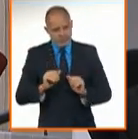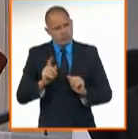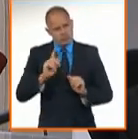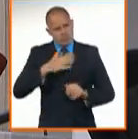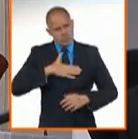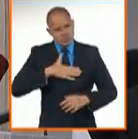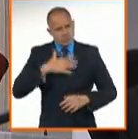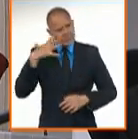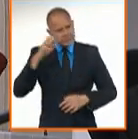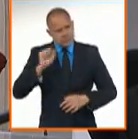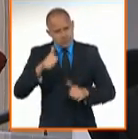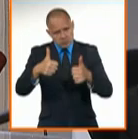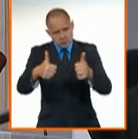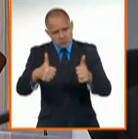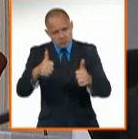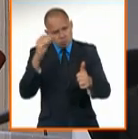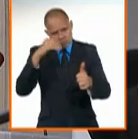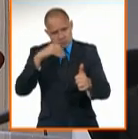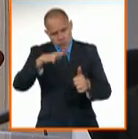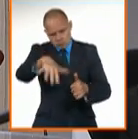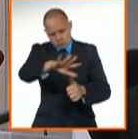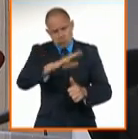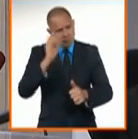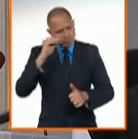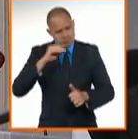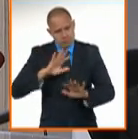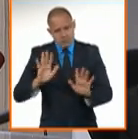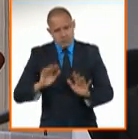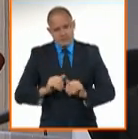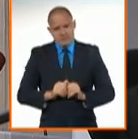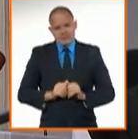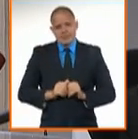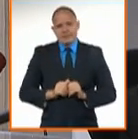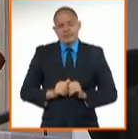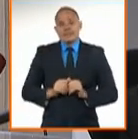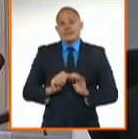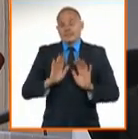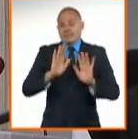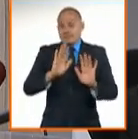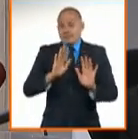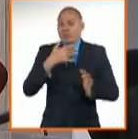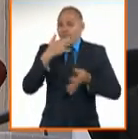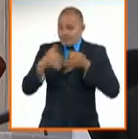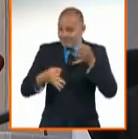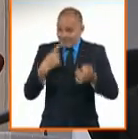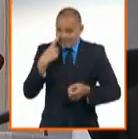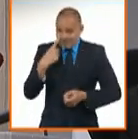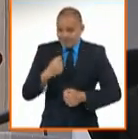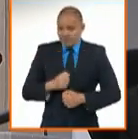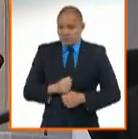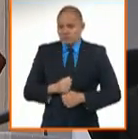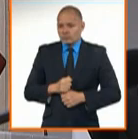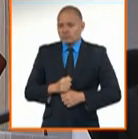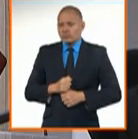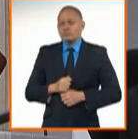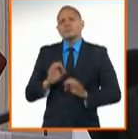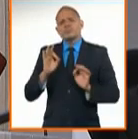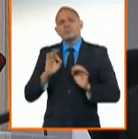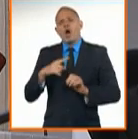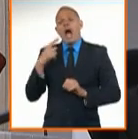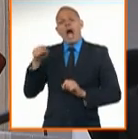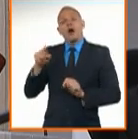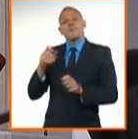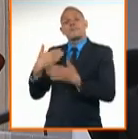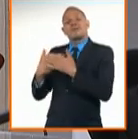tener en cuenta que el sector estatal a estar recibiendo para mitigar justamente el impacto que